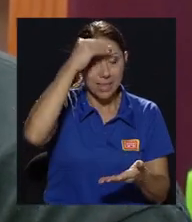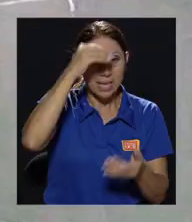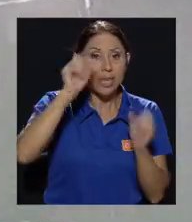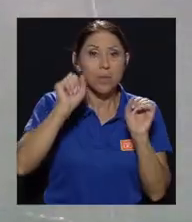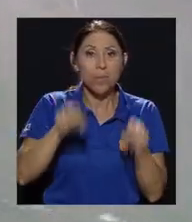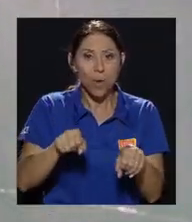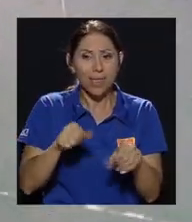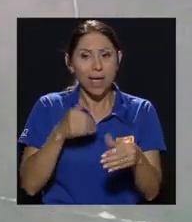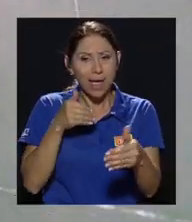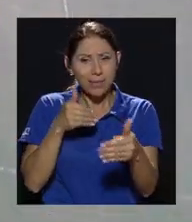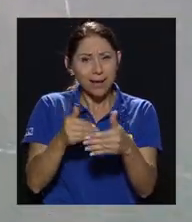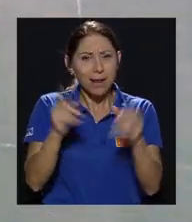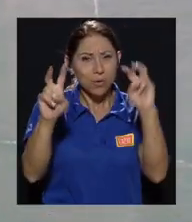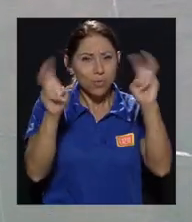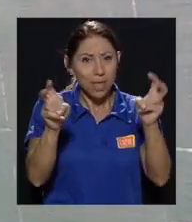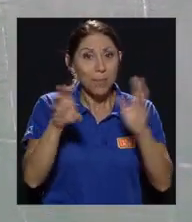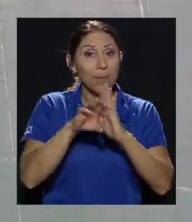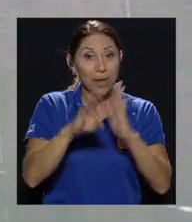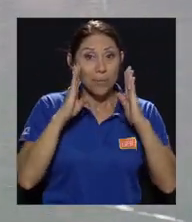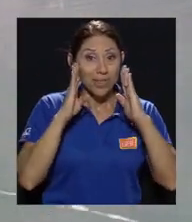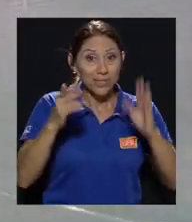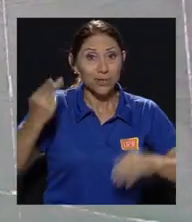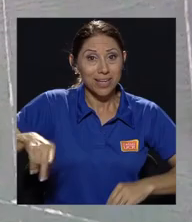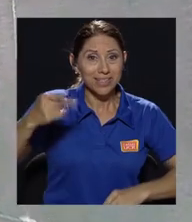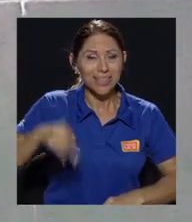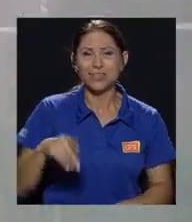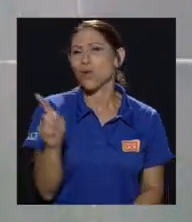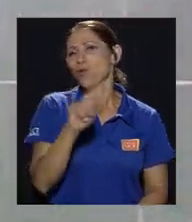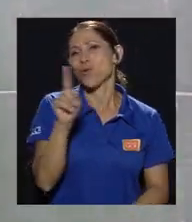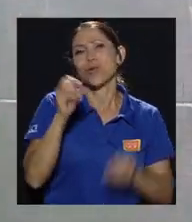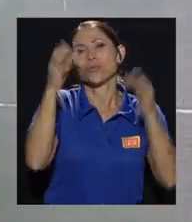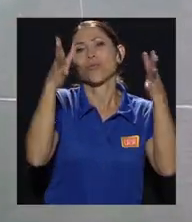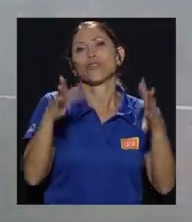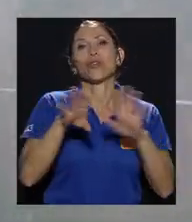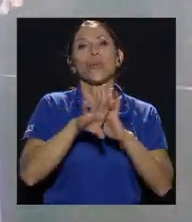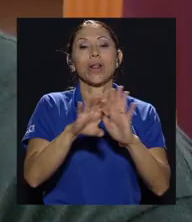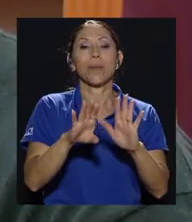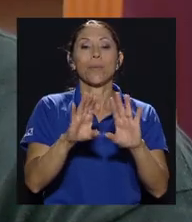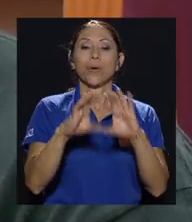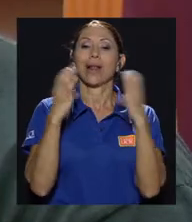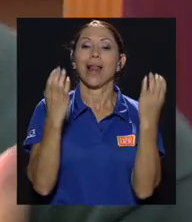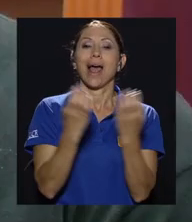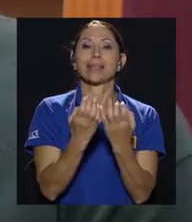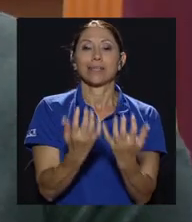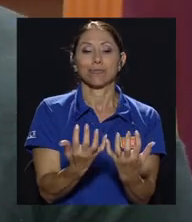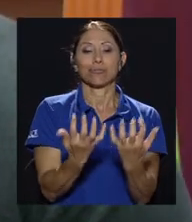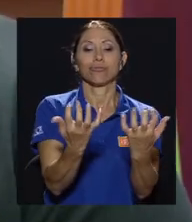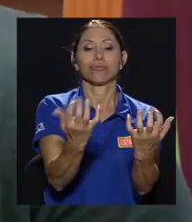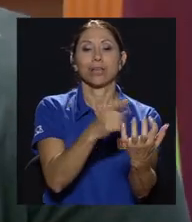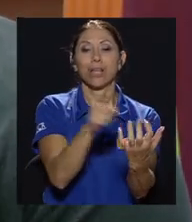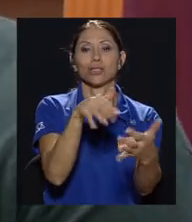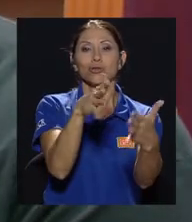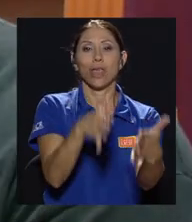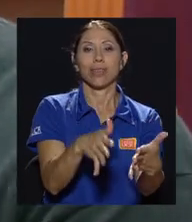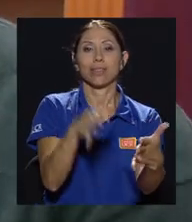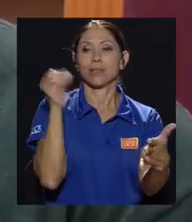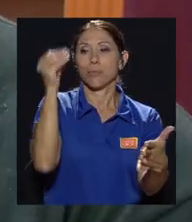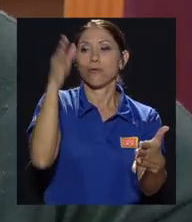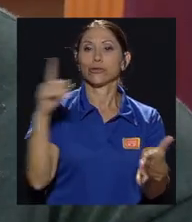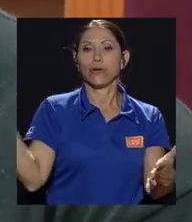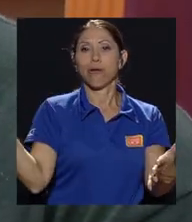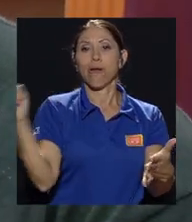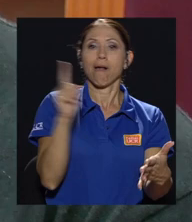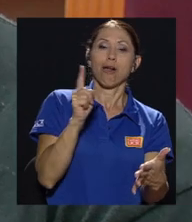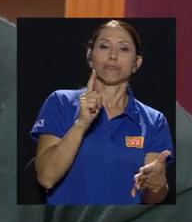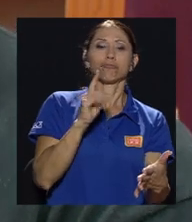a un tema como la gestión del riesgo? No desde un profesor que se posiciona al frente de los estudiantes como la persona que